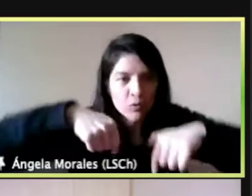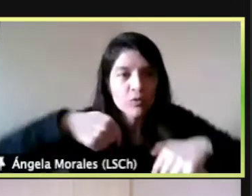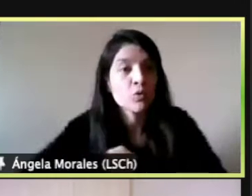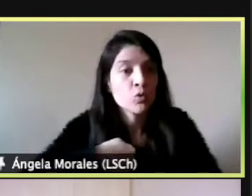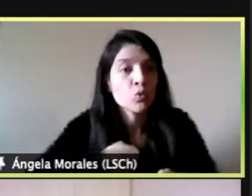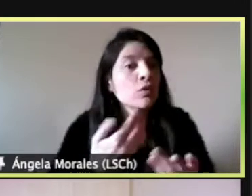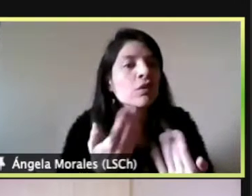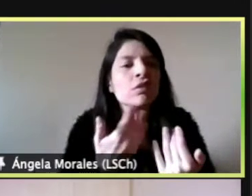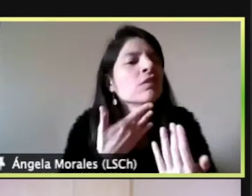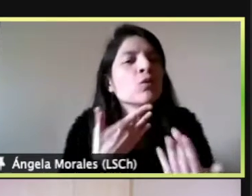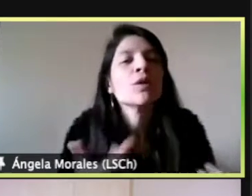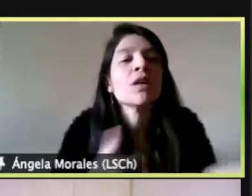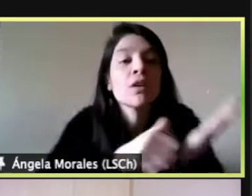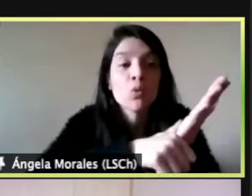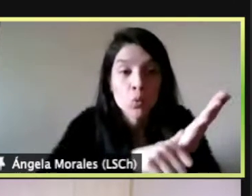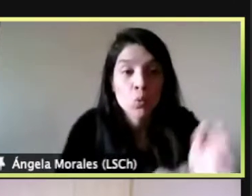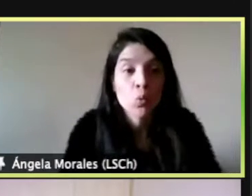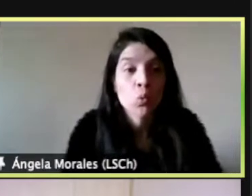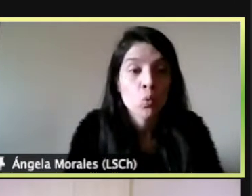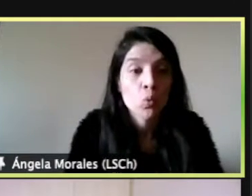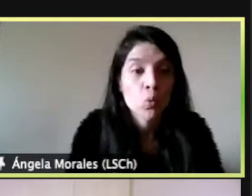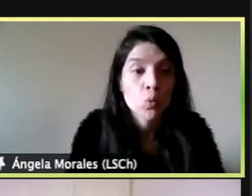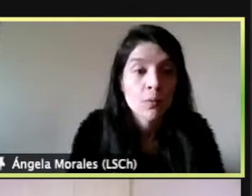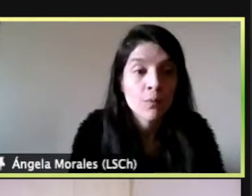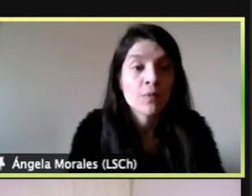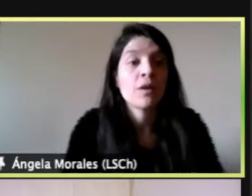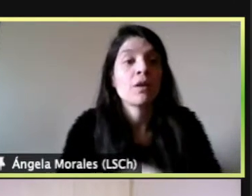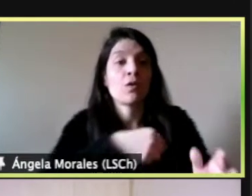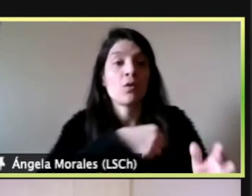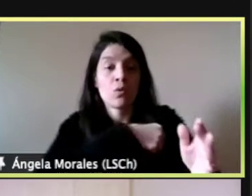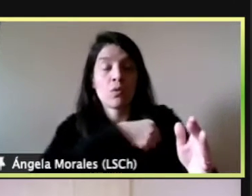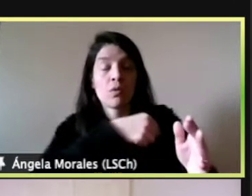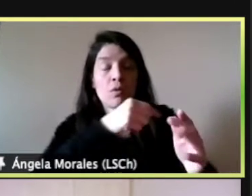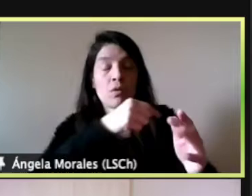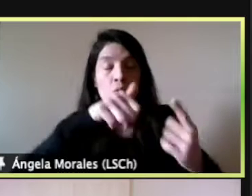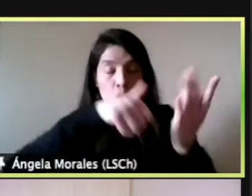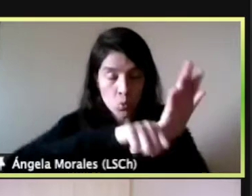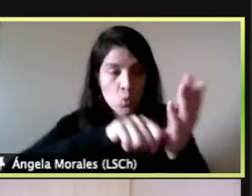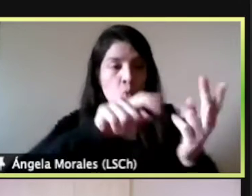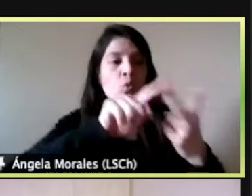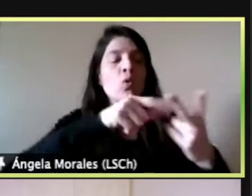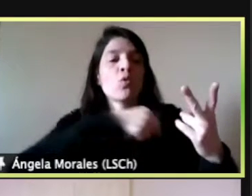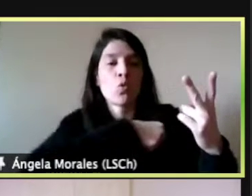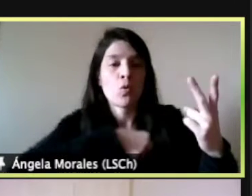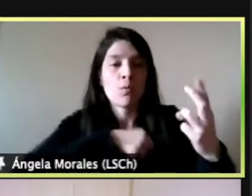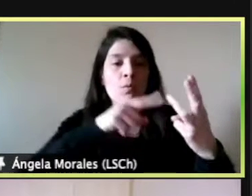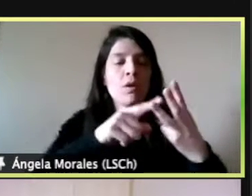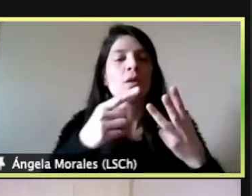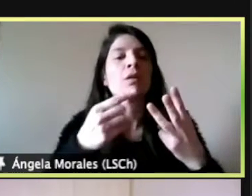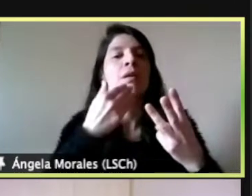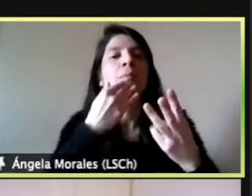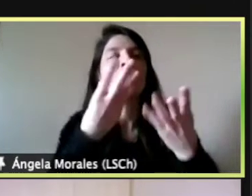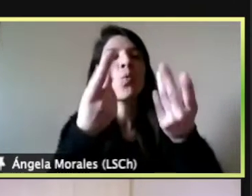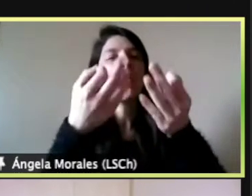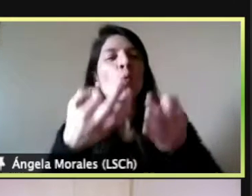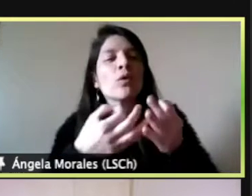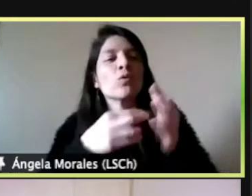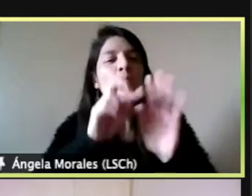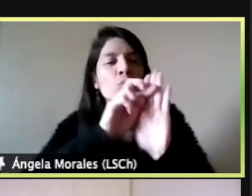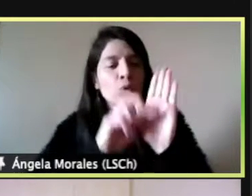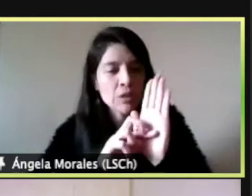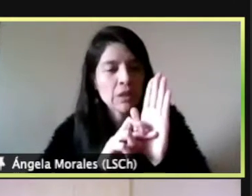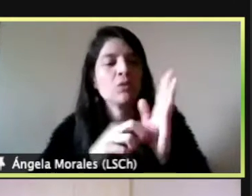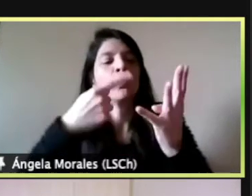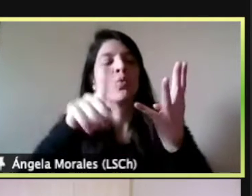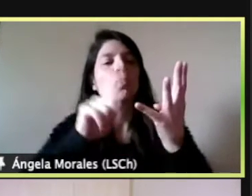root, voy a tener el nombre, voy a tener la cantidad de proyectos y voy a tener la cantidad, en este caso,